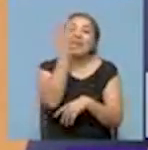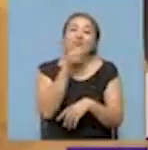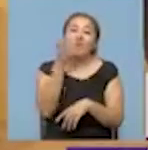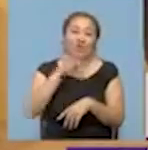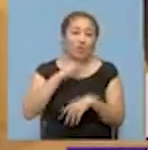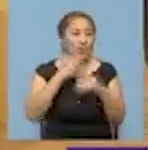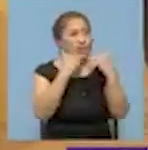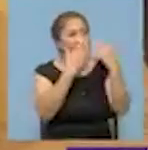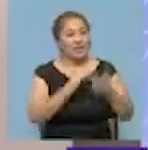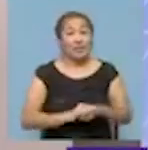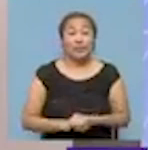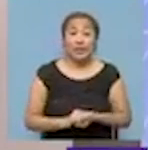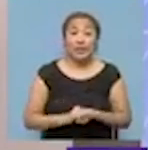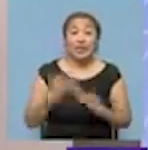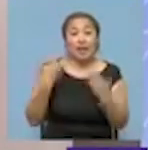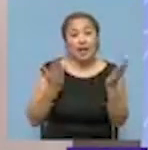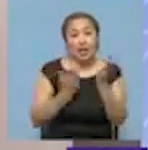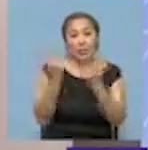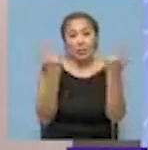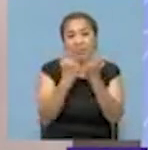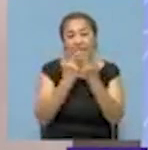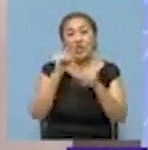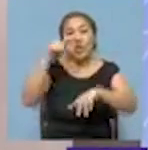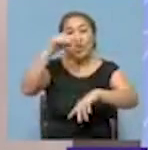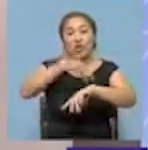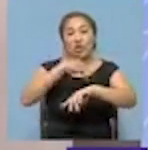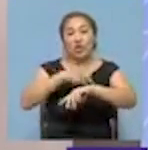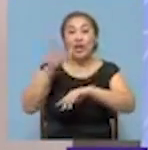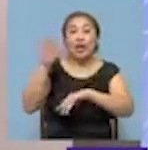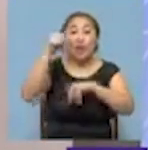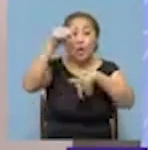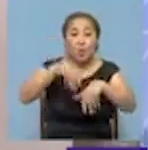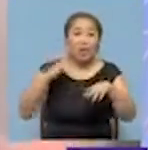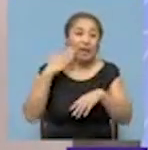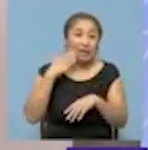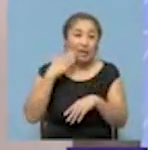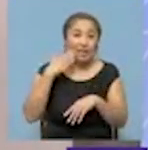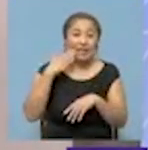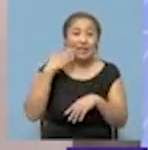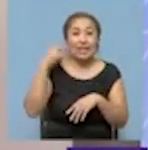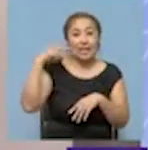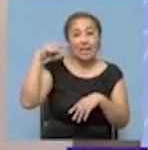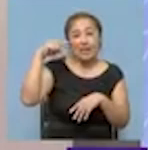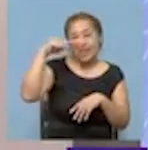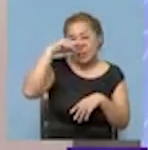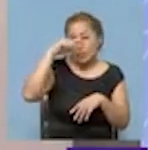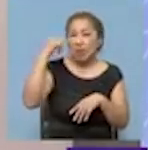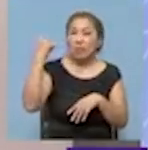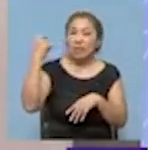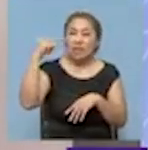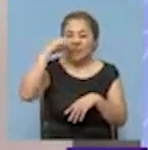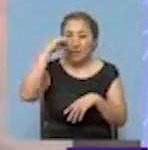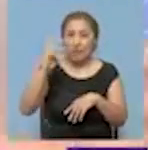gracias a si estuvimos hablando entonces con la doctora la convocatoria es para esta tarde 19 19 30 en el